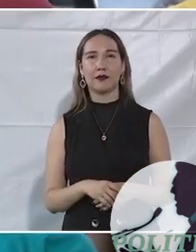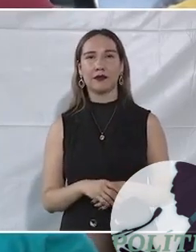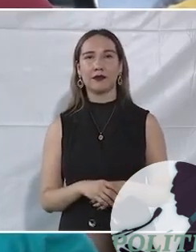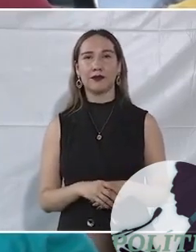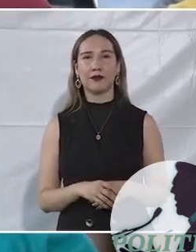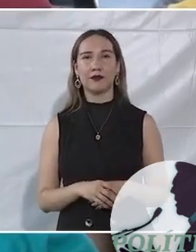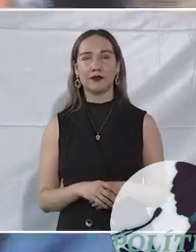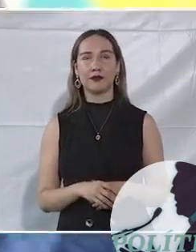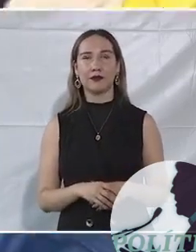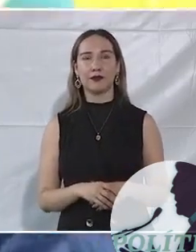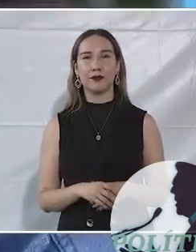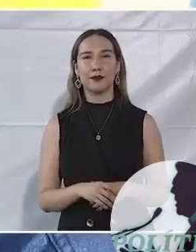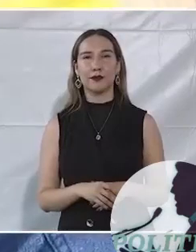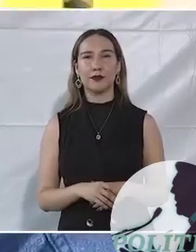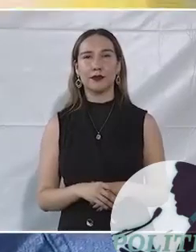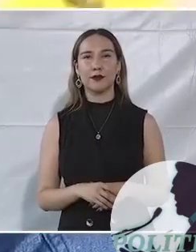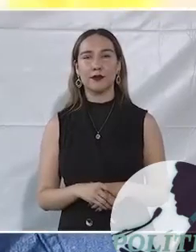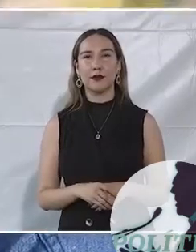director